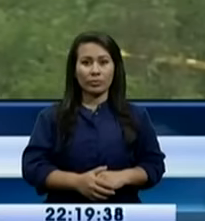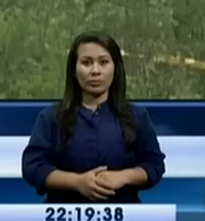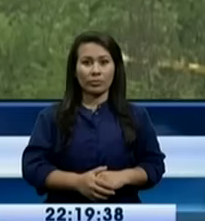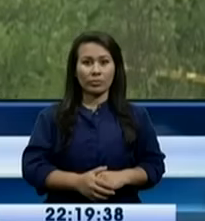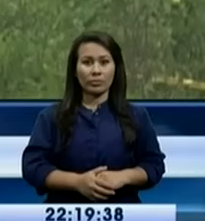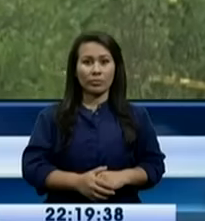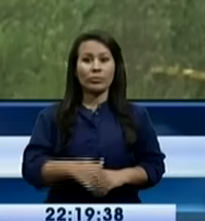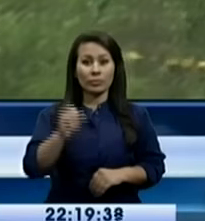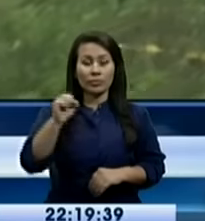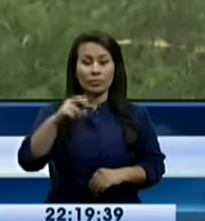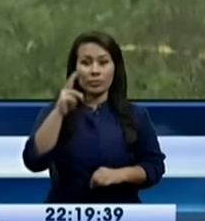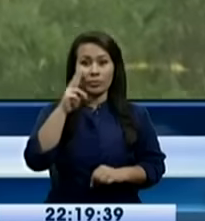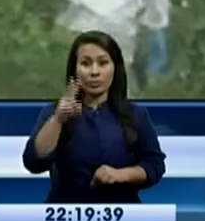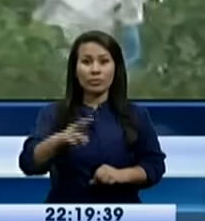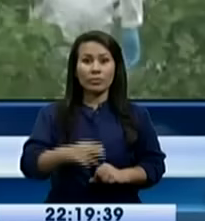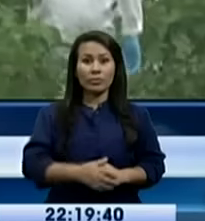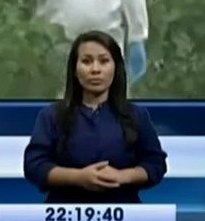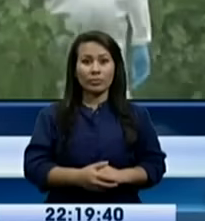¿Me estás recibiendo bien?